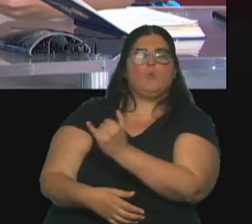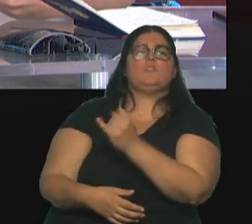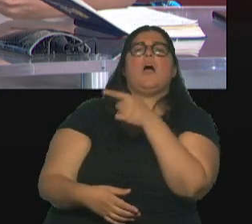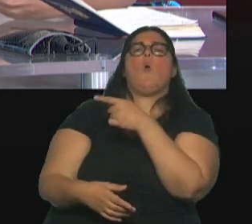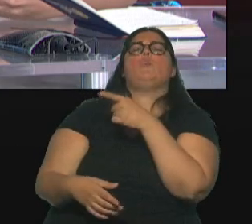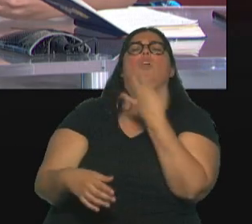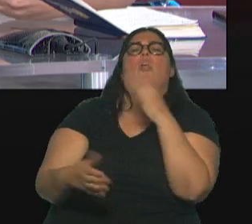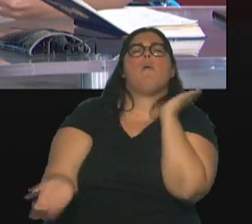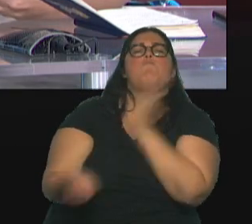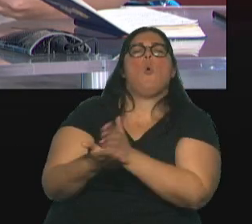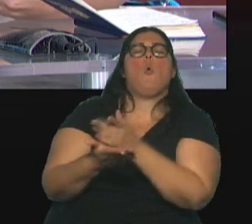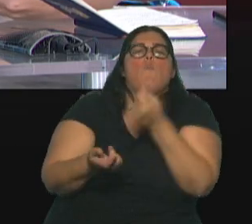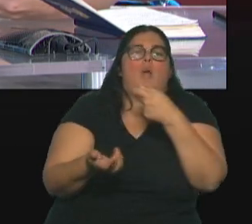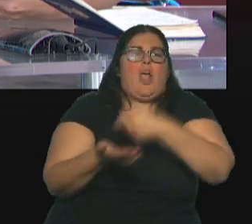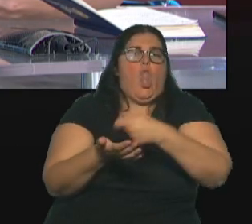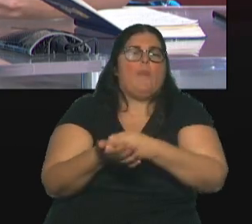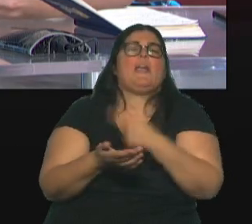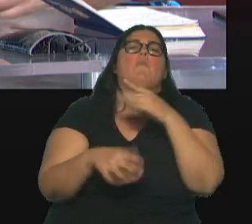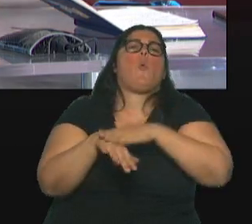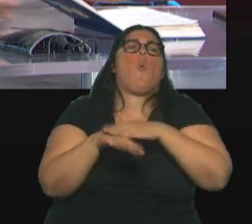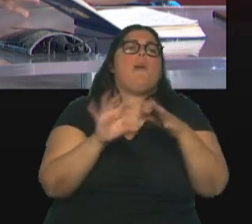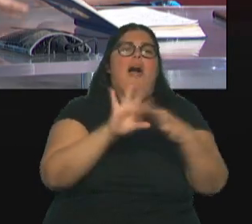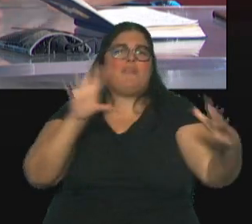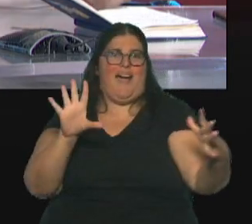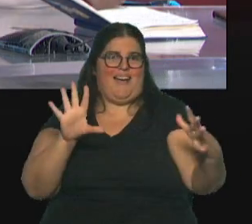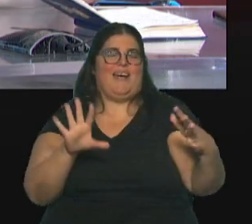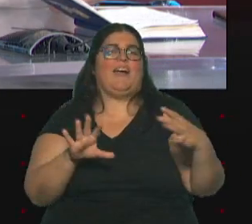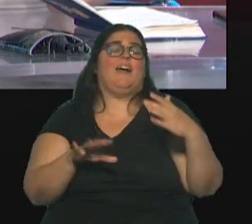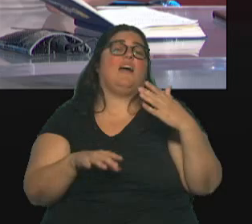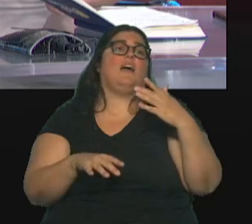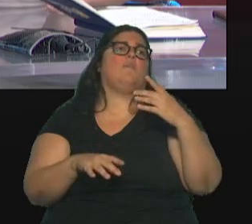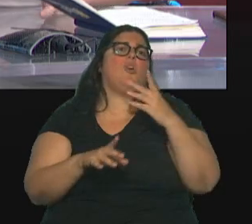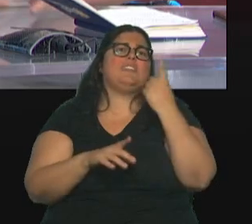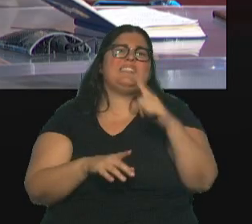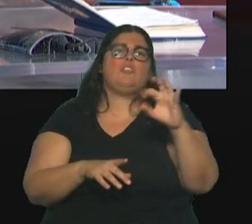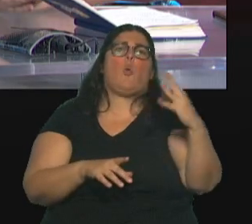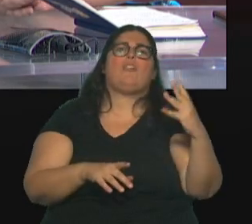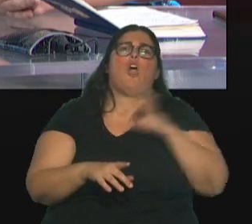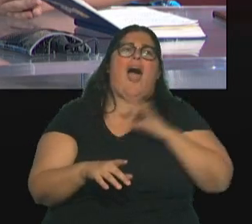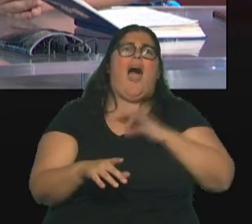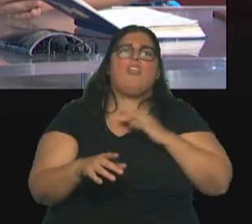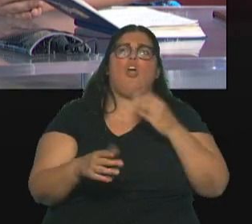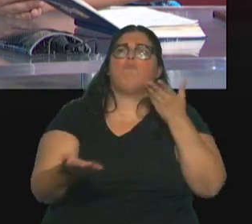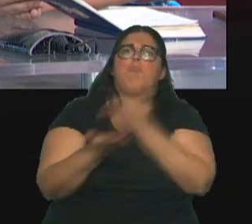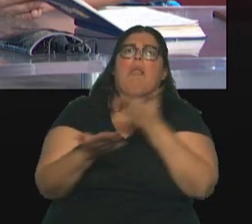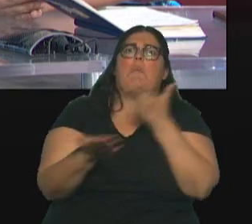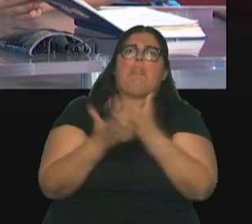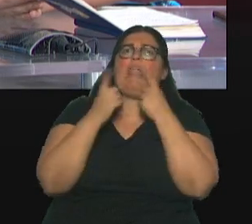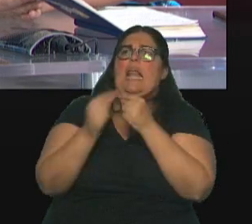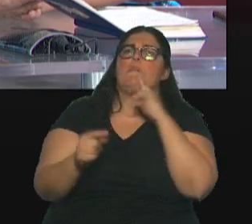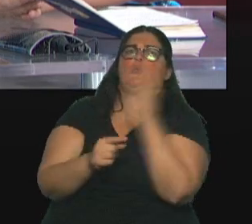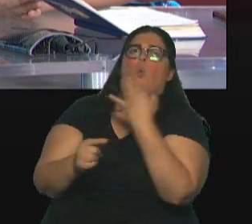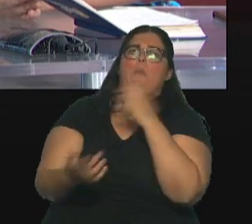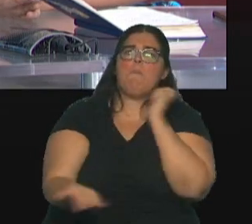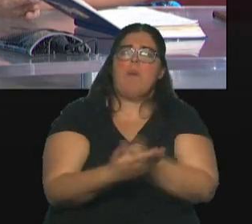140 años cuando va a terminar de pagarla. Esto me parece que es una parte clave para entender parte de la historia de Haití, que